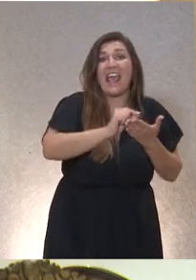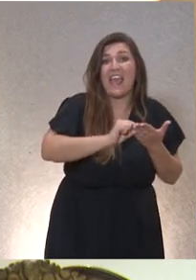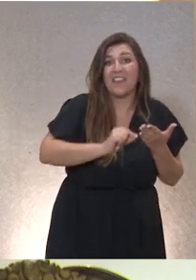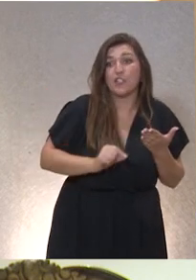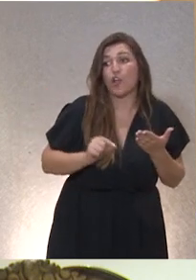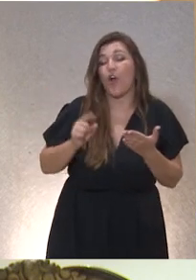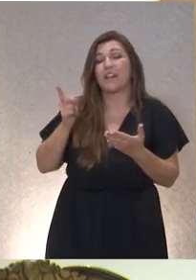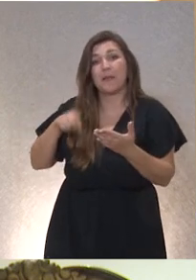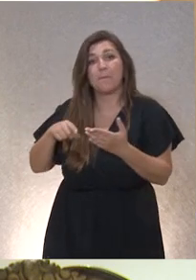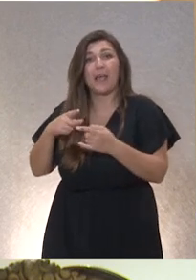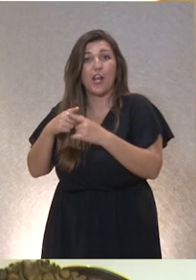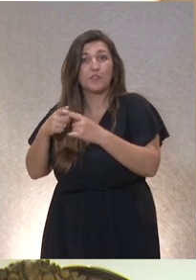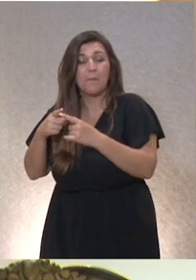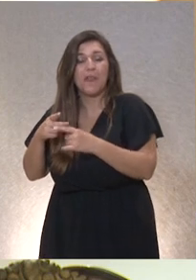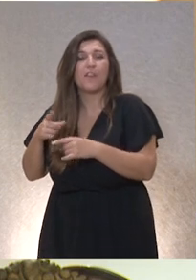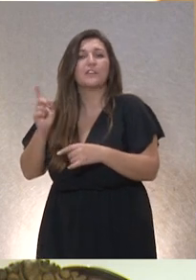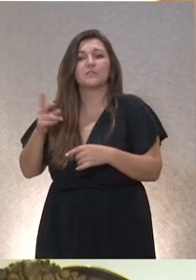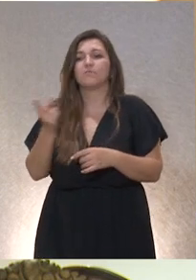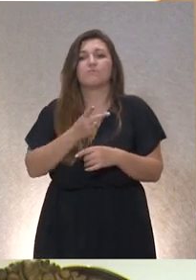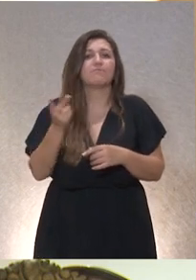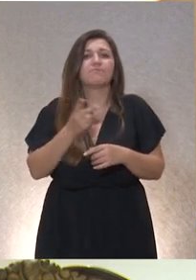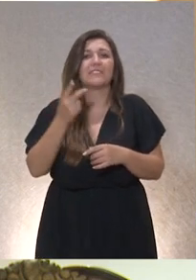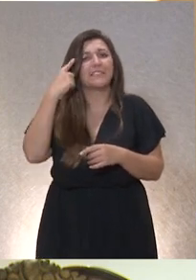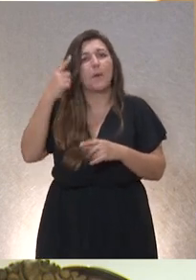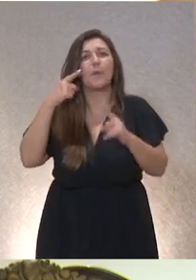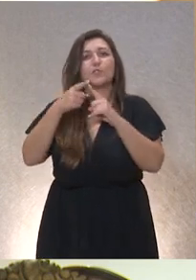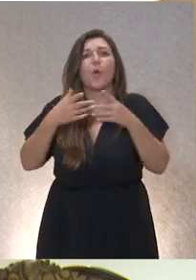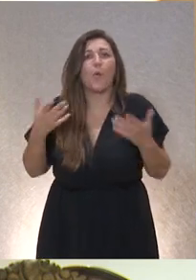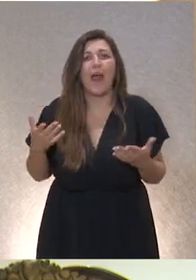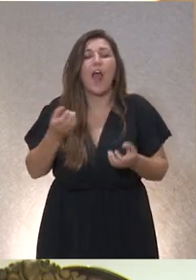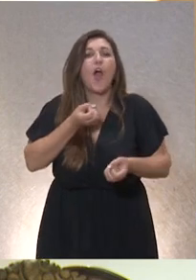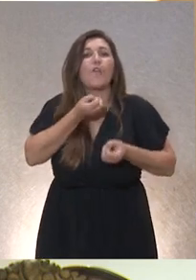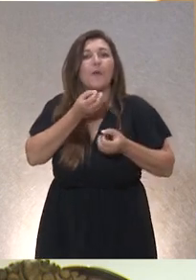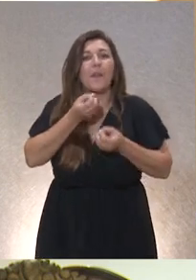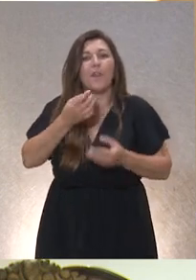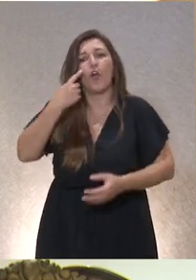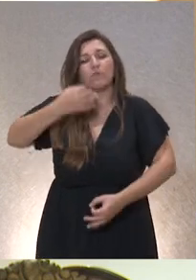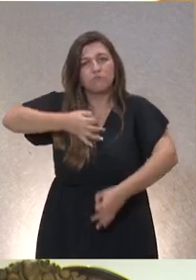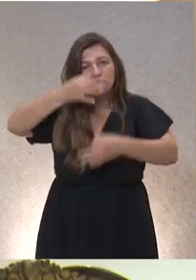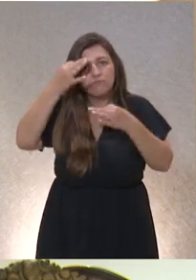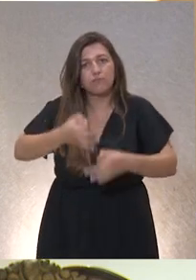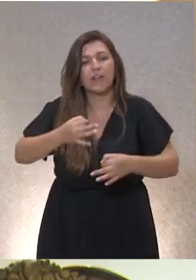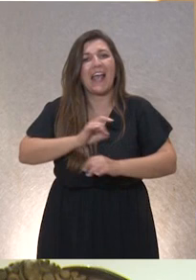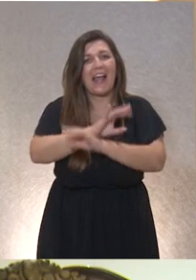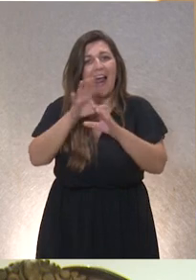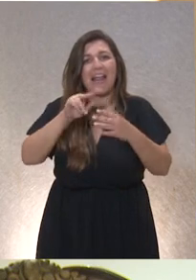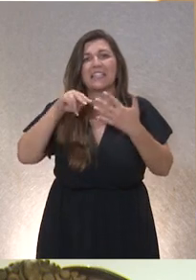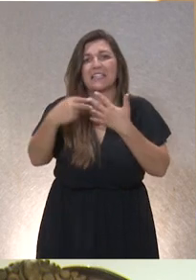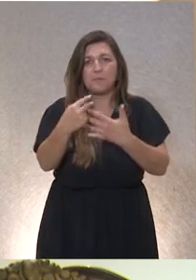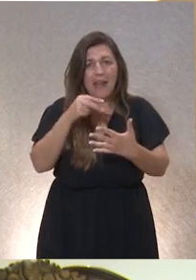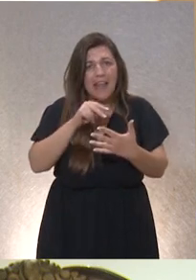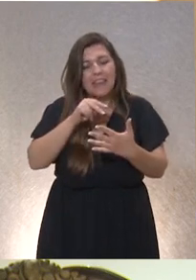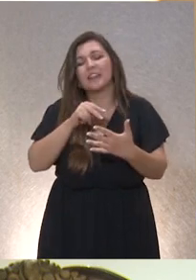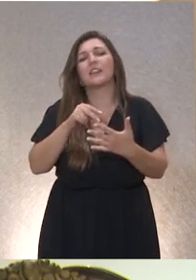también que definir el propósito que no puede ser otro que ofrecer información fiable plural transparente en sus